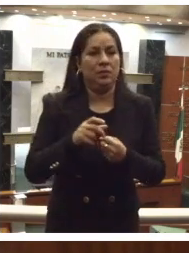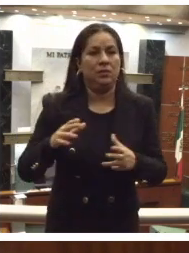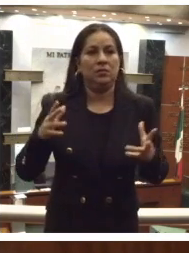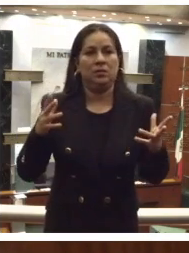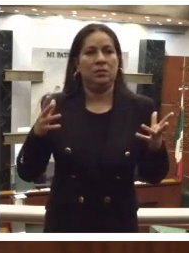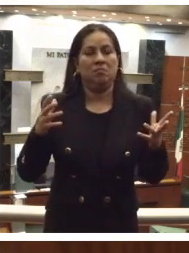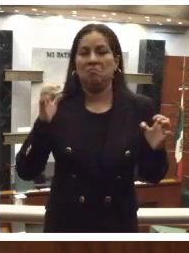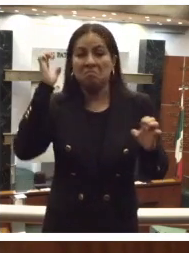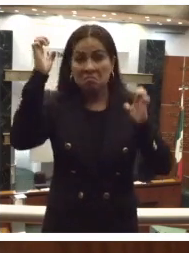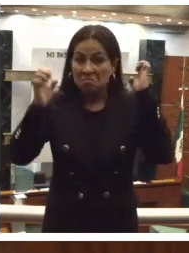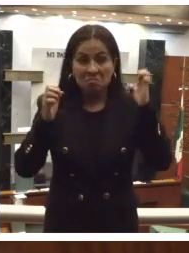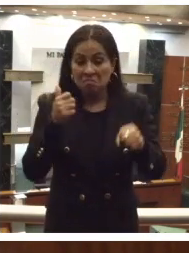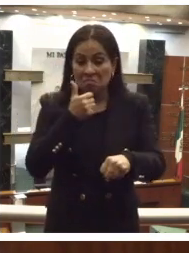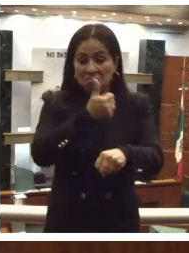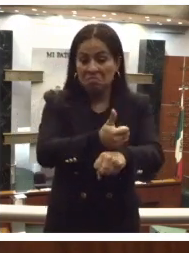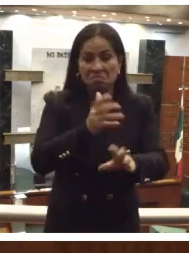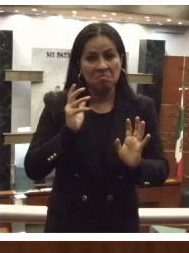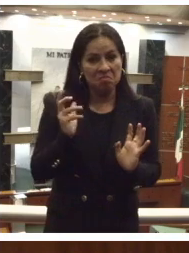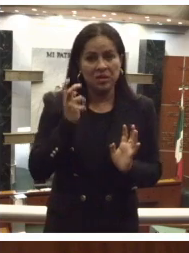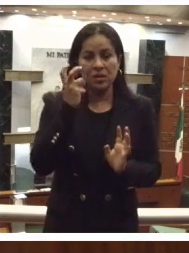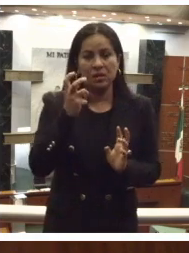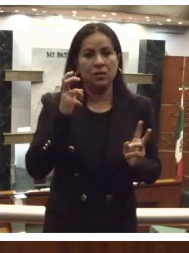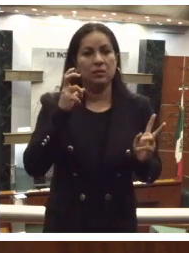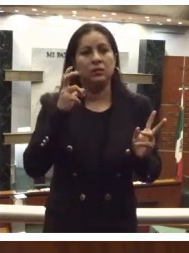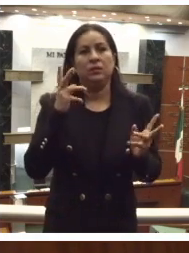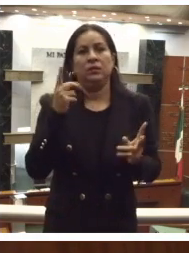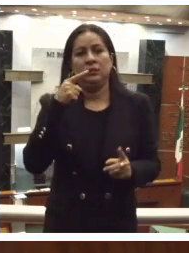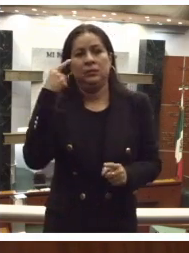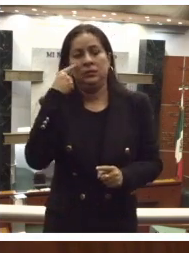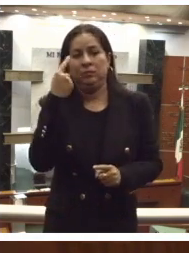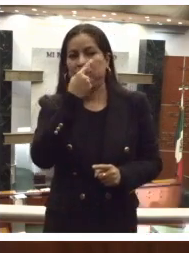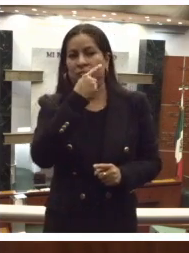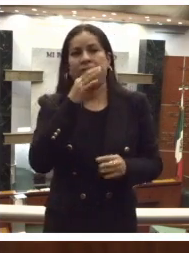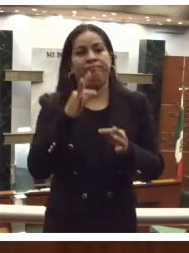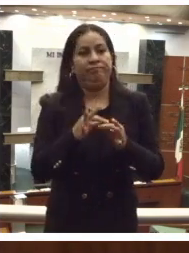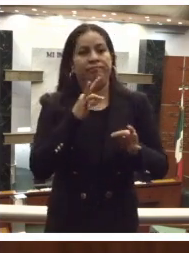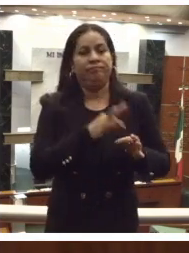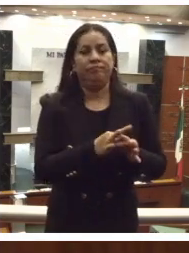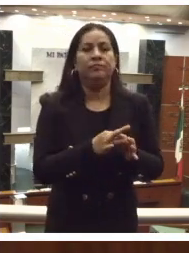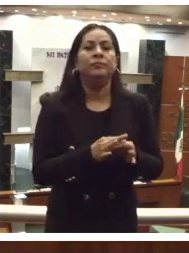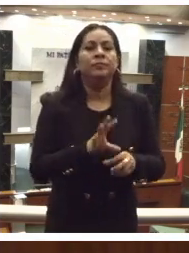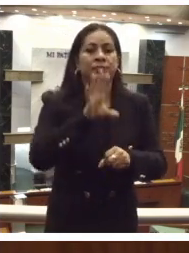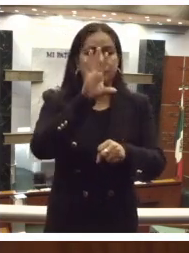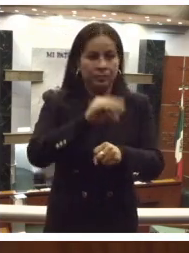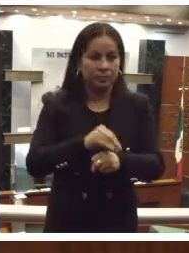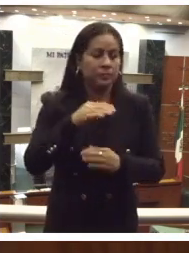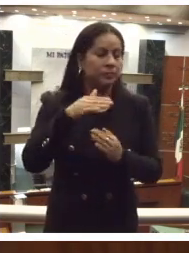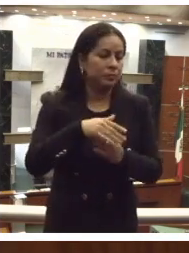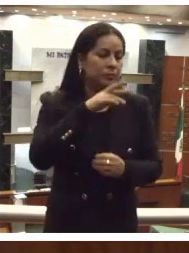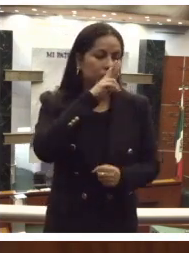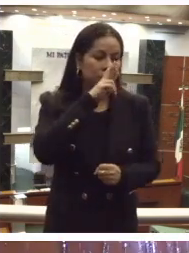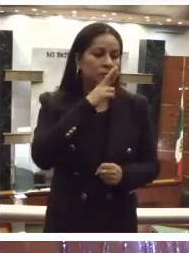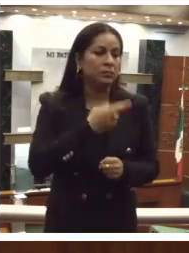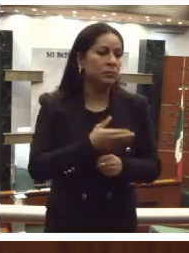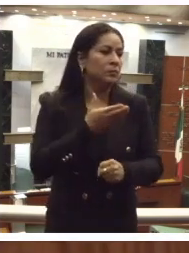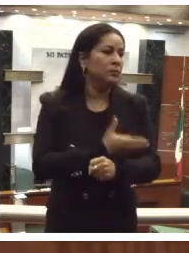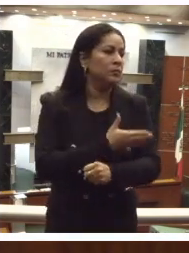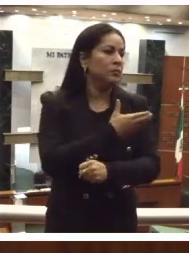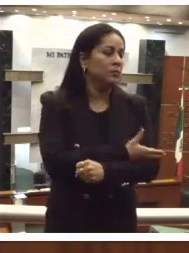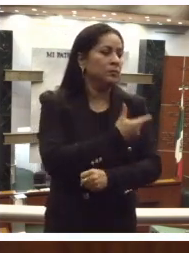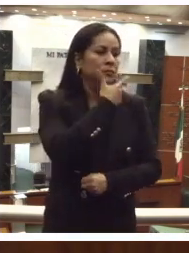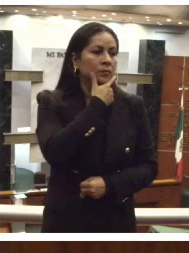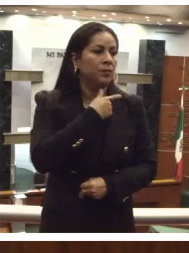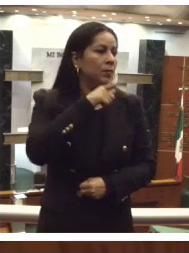naturaleza impone. Y en ello y en esa tarea habremos de cumplir. Con el permiso de la mesa directiva, compañeras